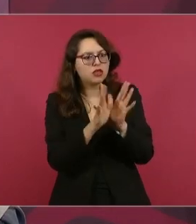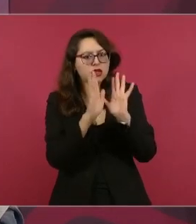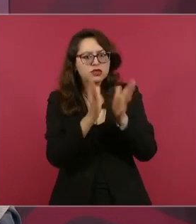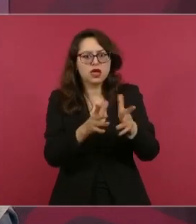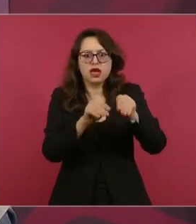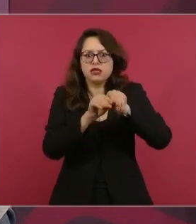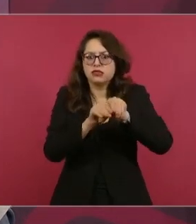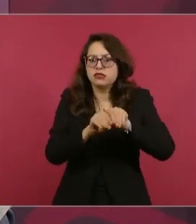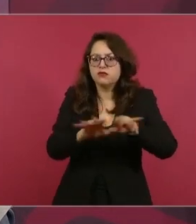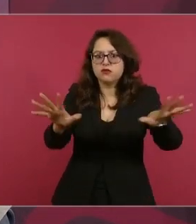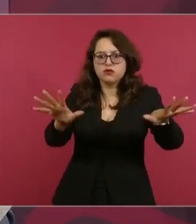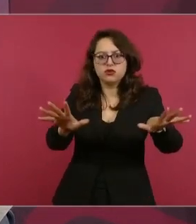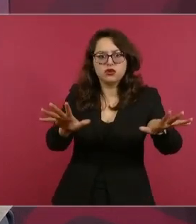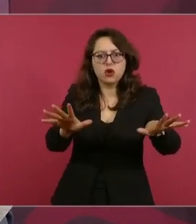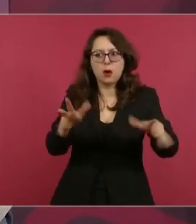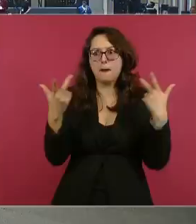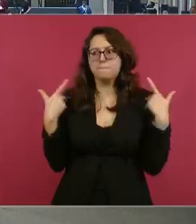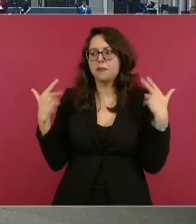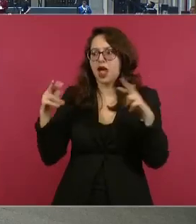¿Ya lo escucharon en la radio?